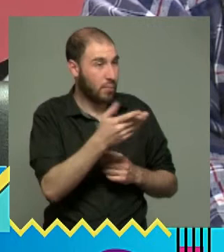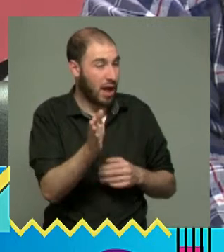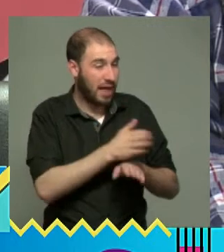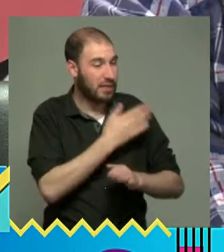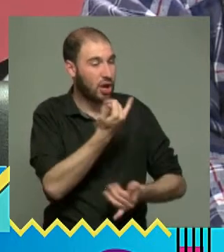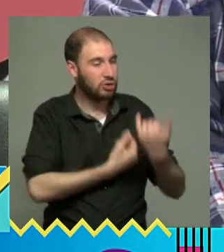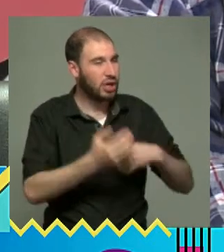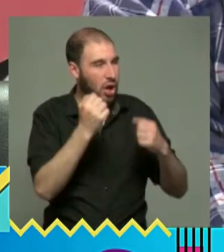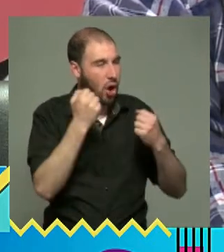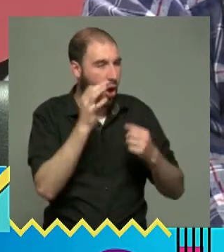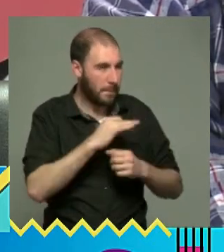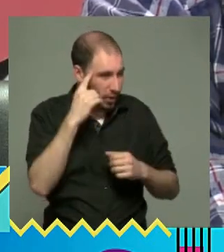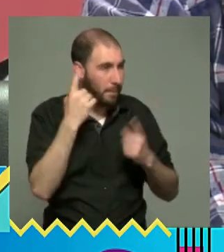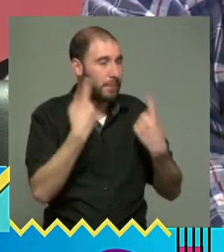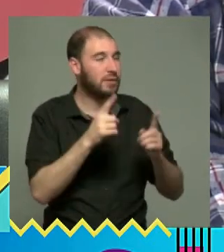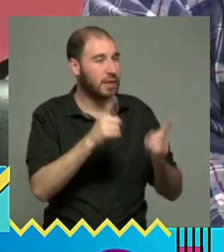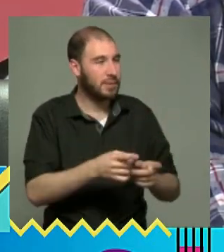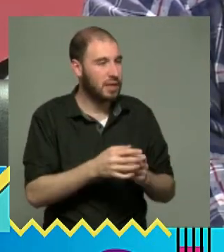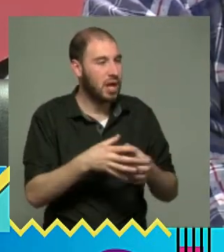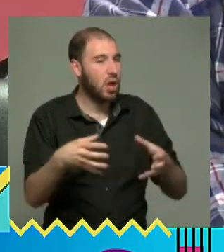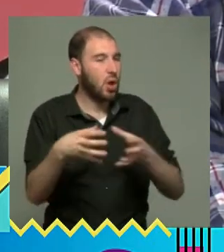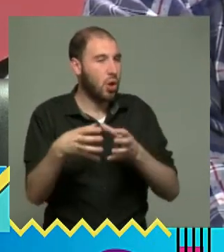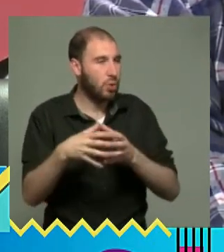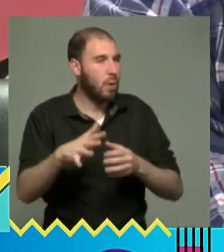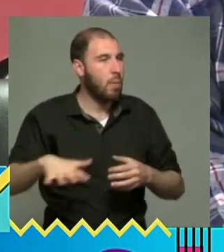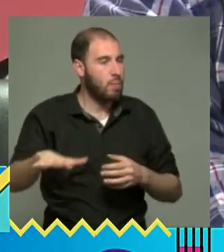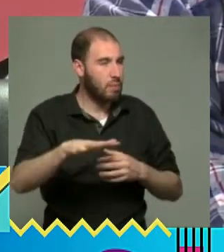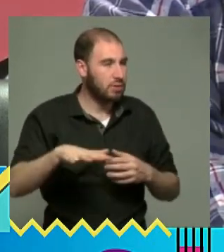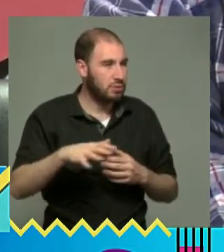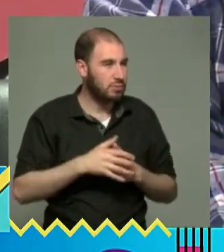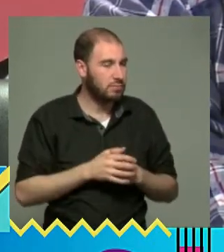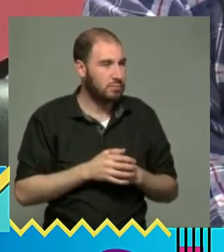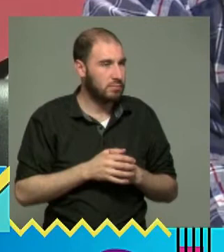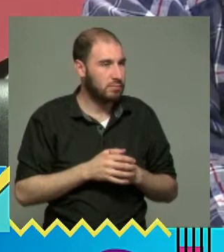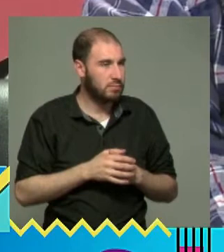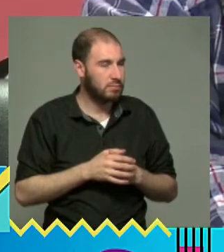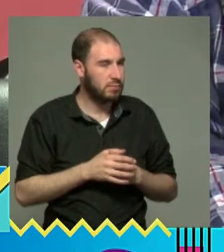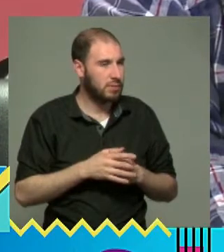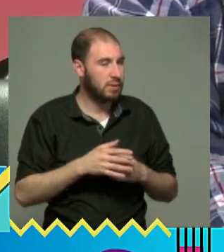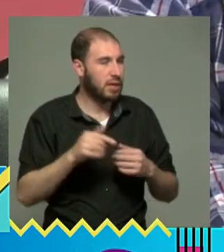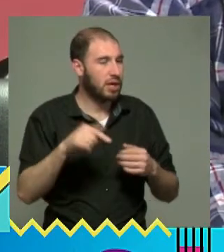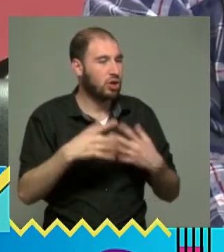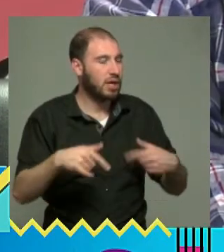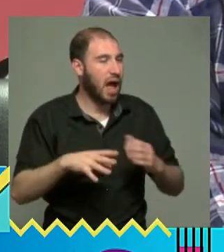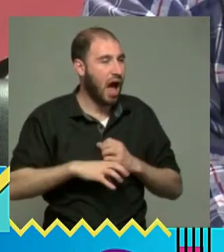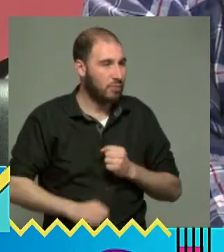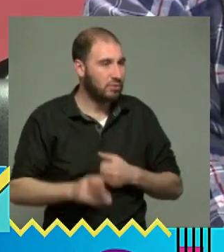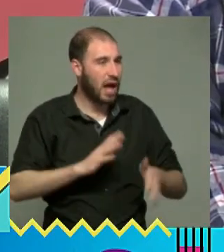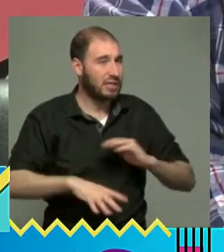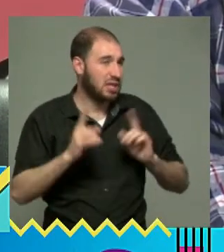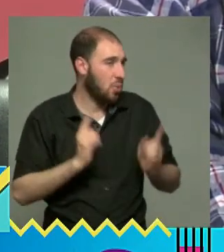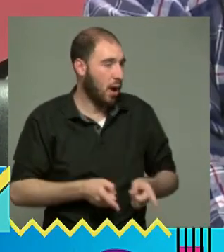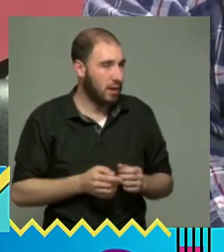recién tu postura, pero bueno, también hay un sector de la población que las prácticas abortivas se las realizan